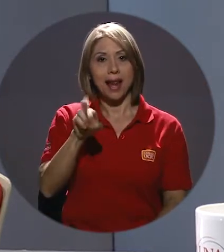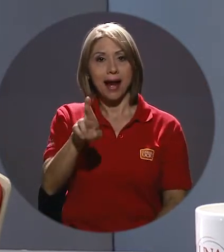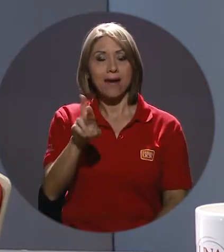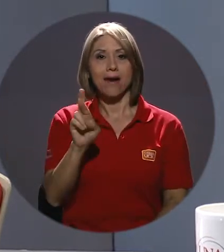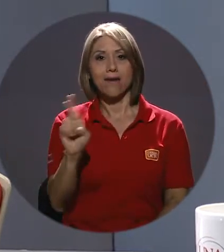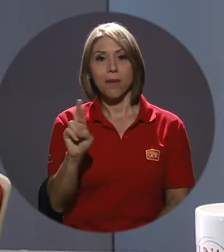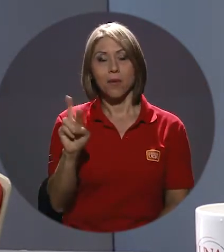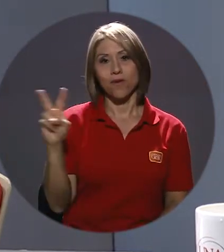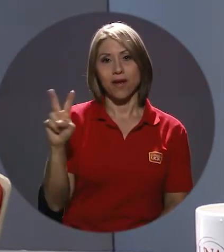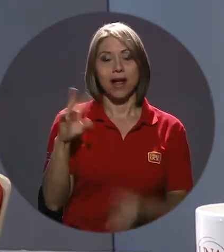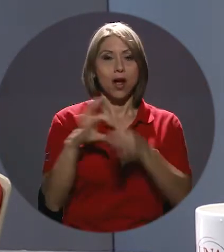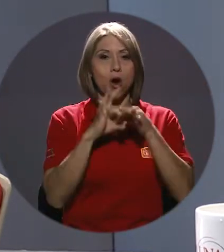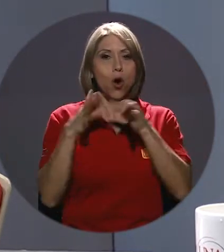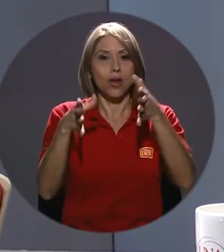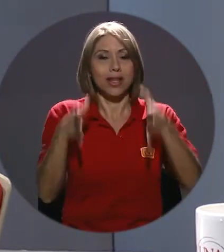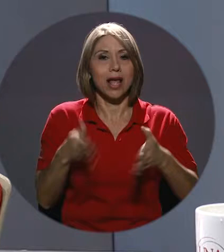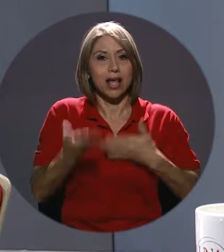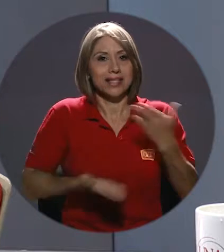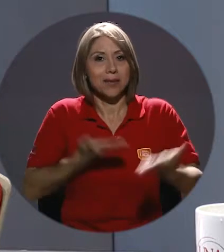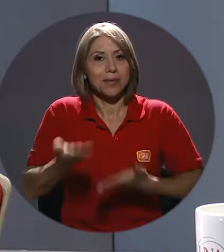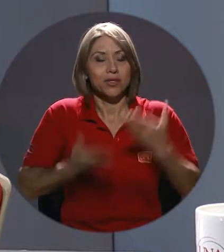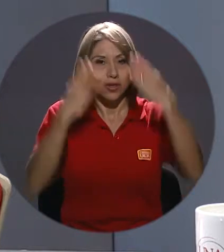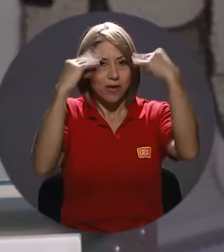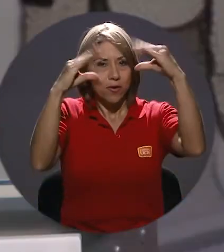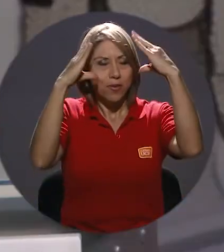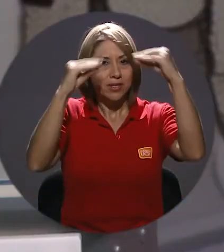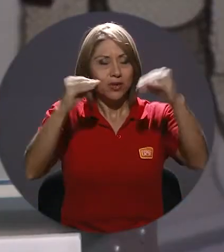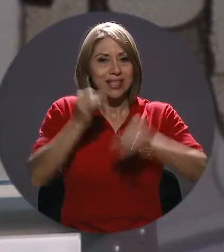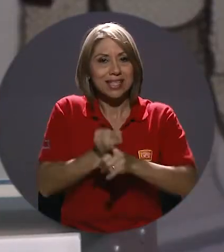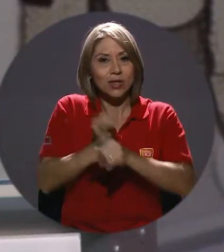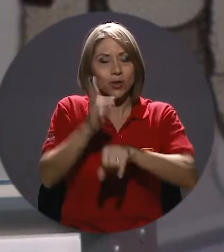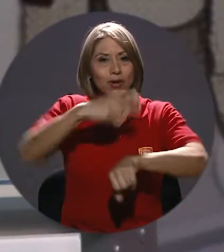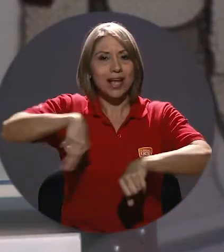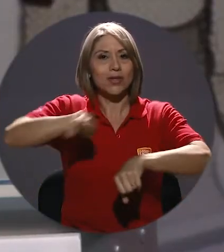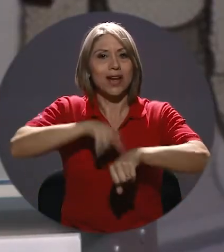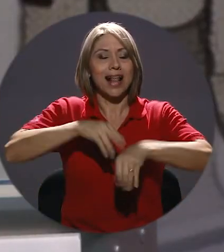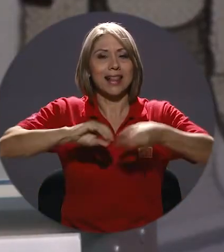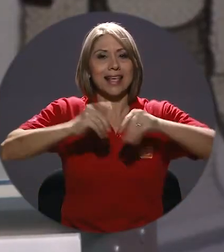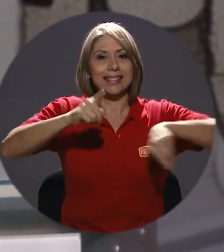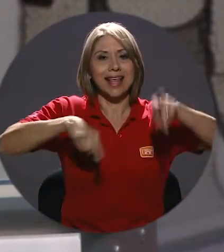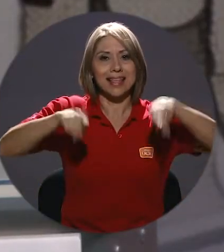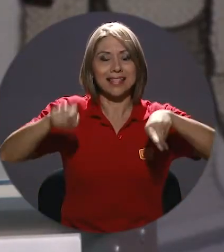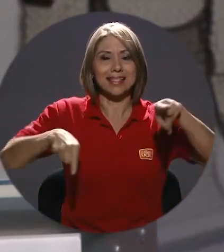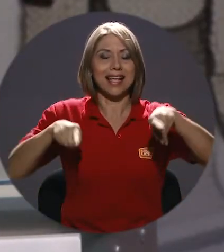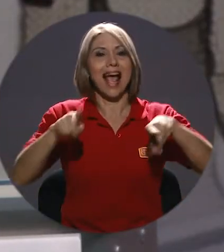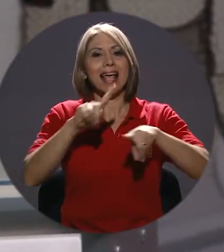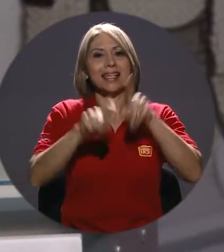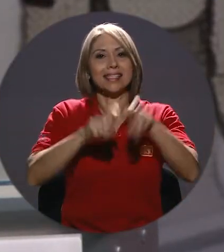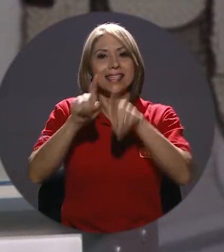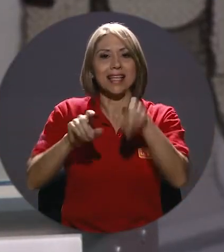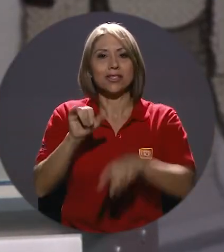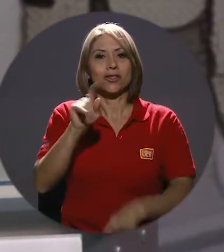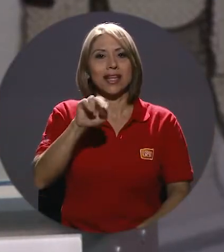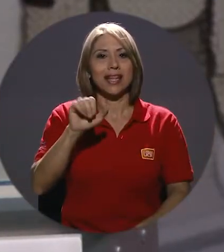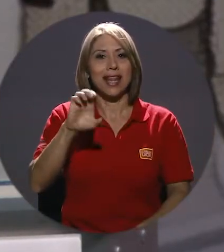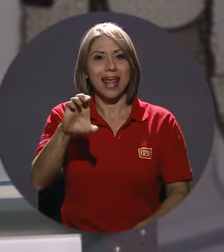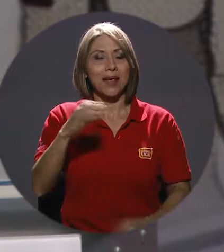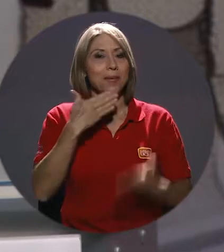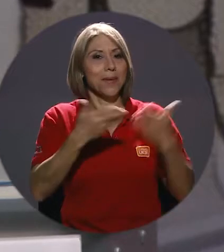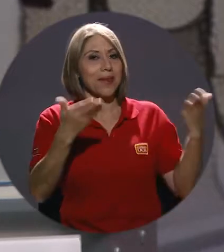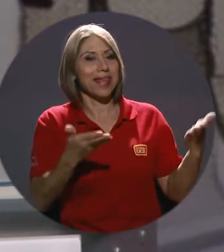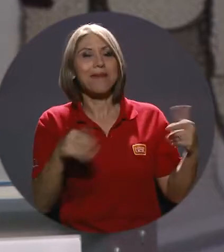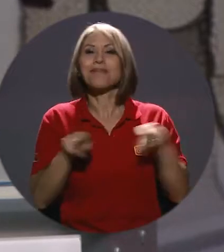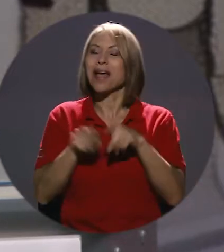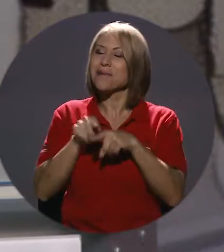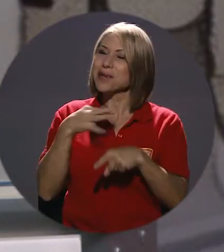Ramos Vargas, quien es la coordinadora de Servicios e Información del Instituto Nacional de Estadística y Censos, INEC. Bienvenida a Una Mirada. También un gusto de